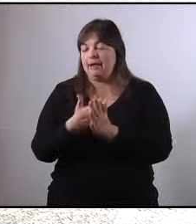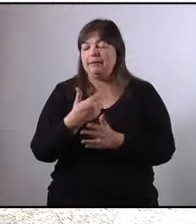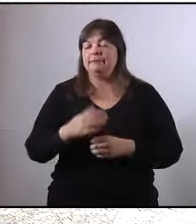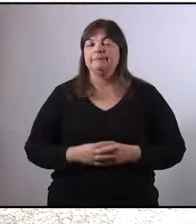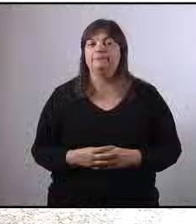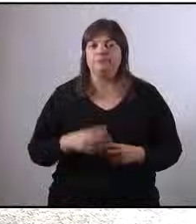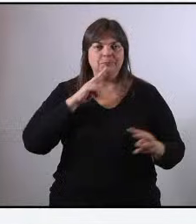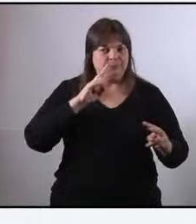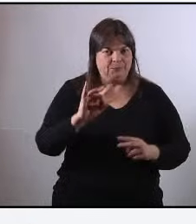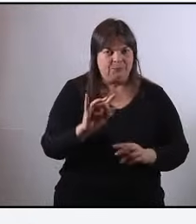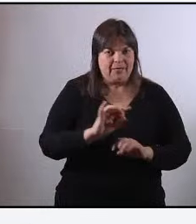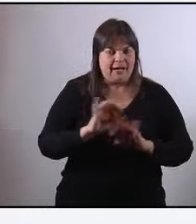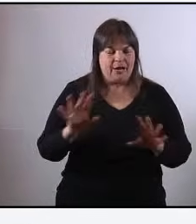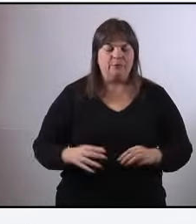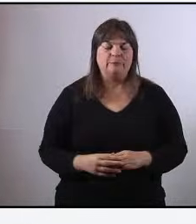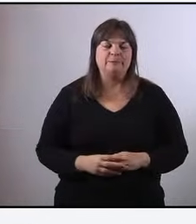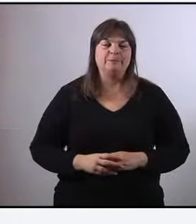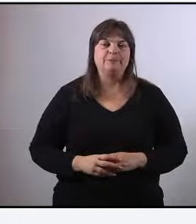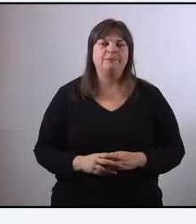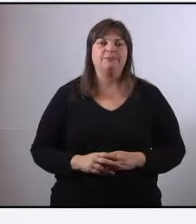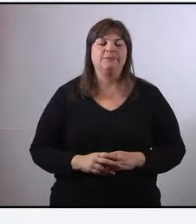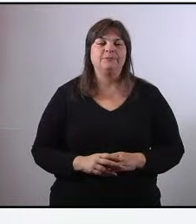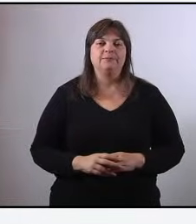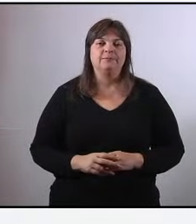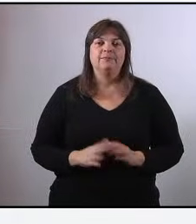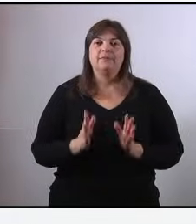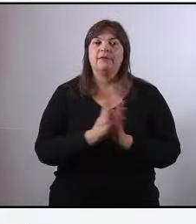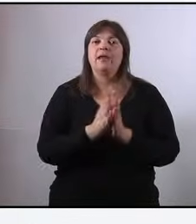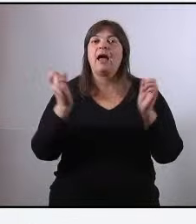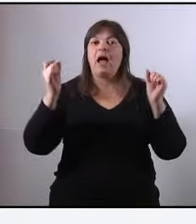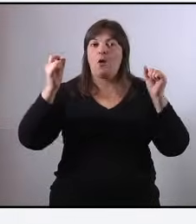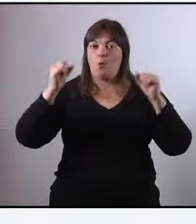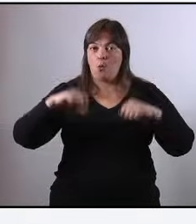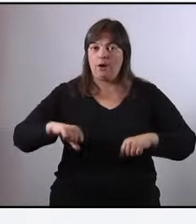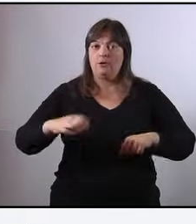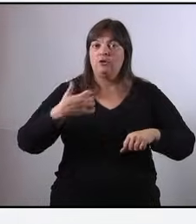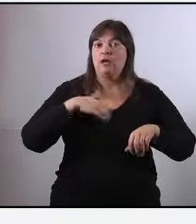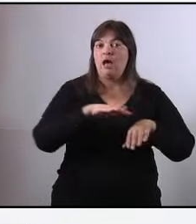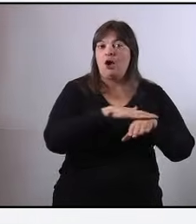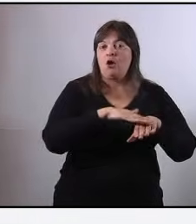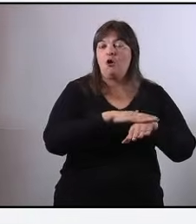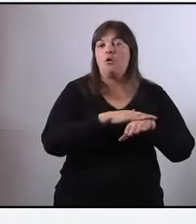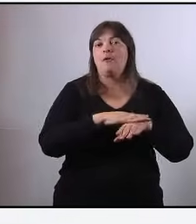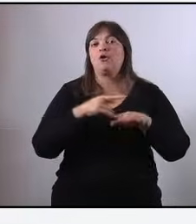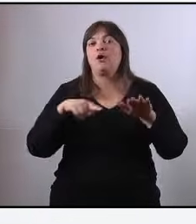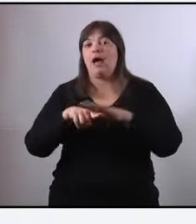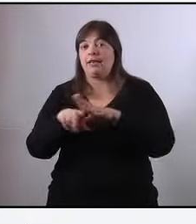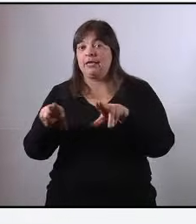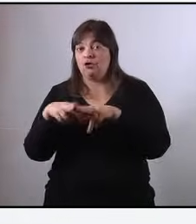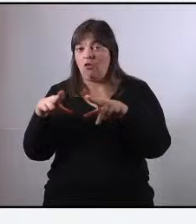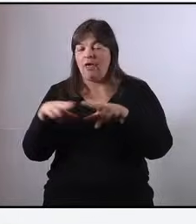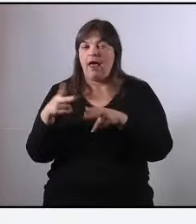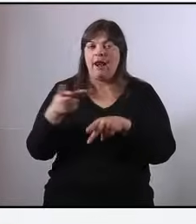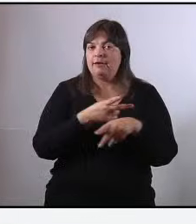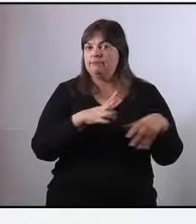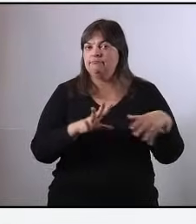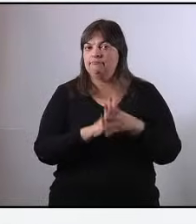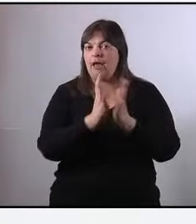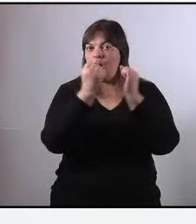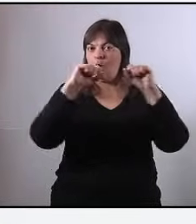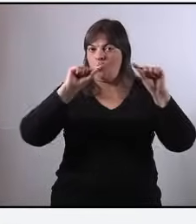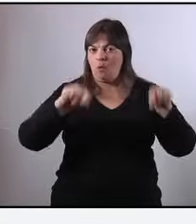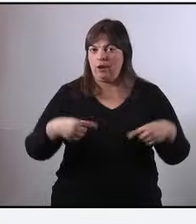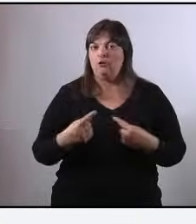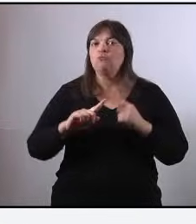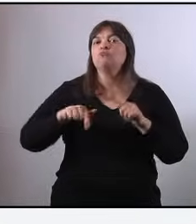sí. Bueno, pues en relación al acuerdo suscrito por el Gobierno y los agentes sociales, ya saben que tiene un